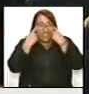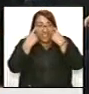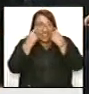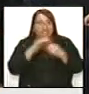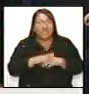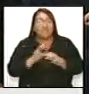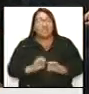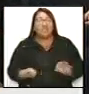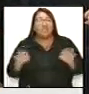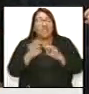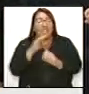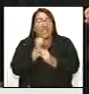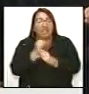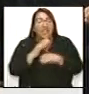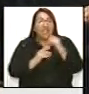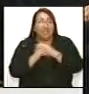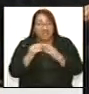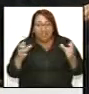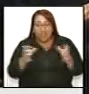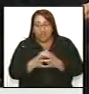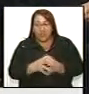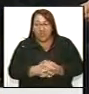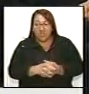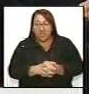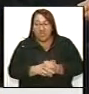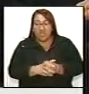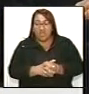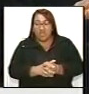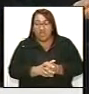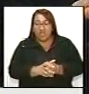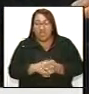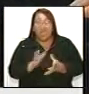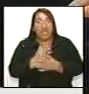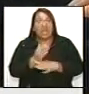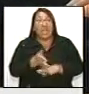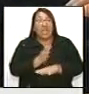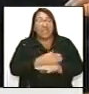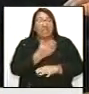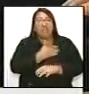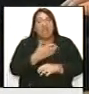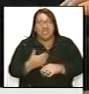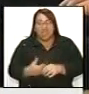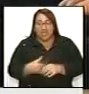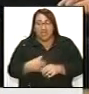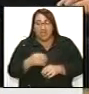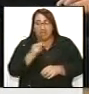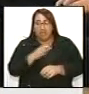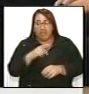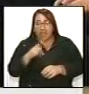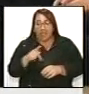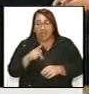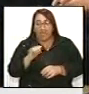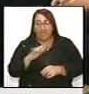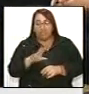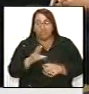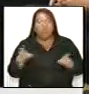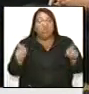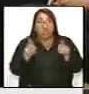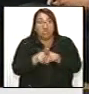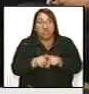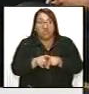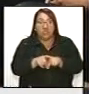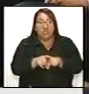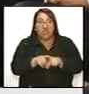sobre importantes obras de infraestructura firmados entre el entonces presidente Pedro Pablo Kuczynski y su homólogo